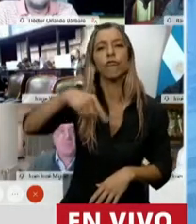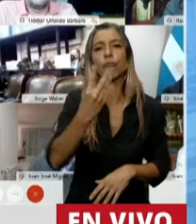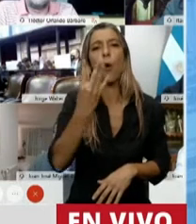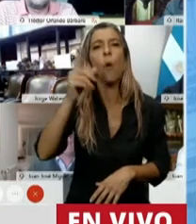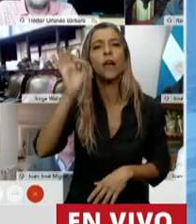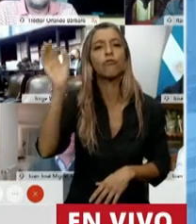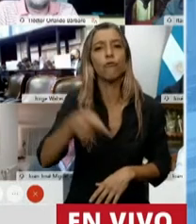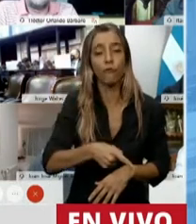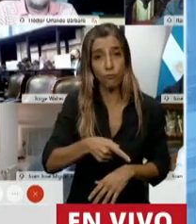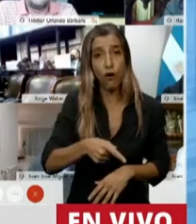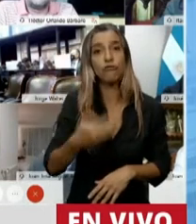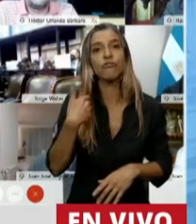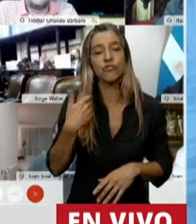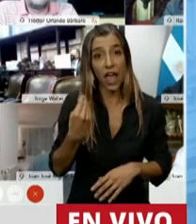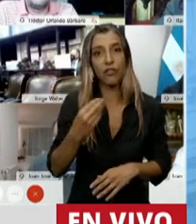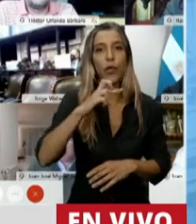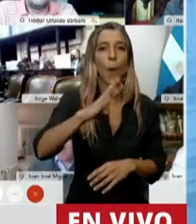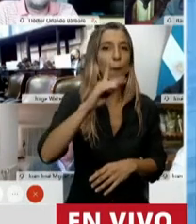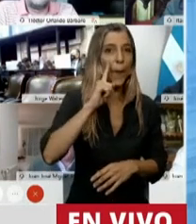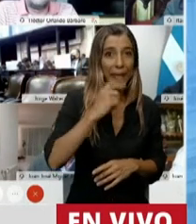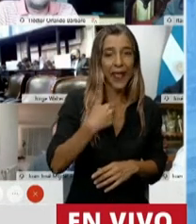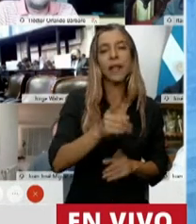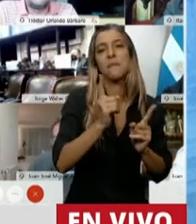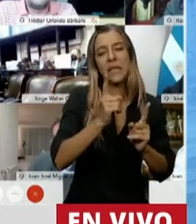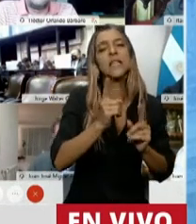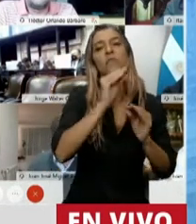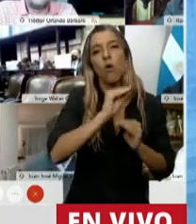3,4% del Producto Bruto Interno,